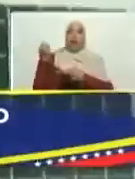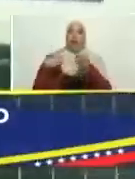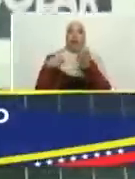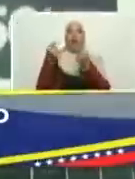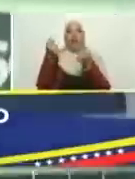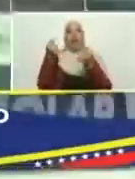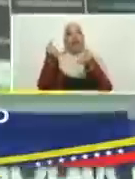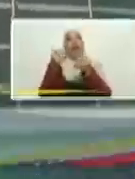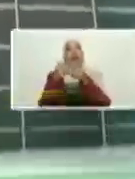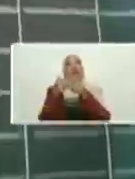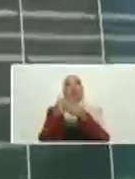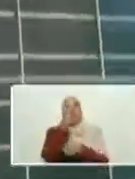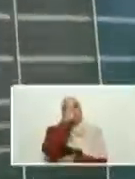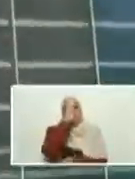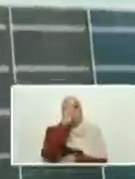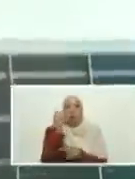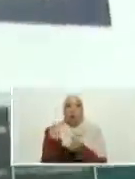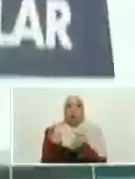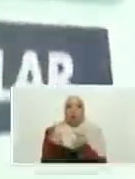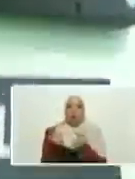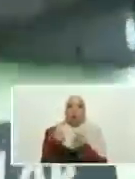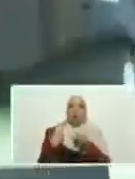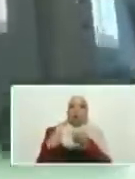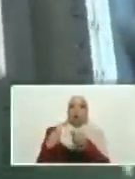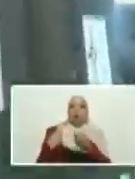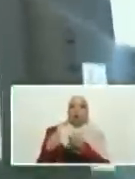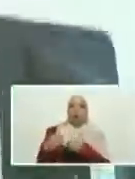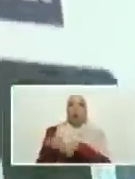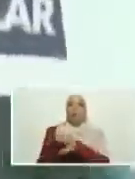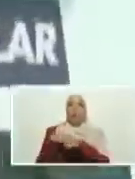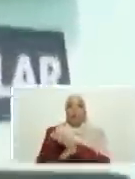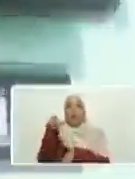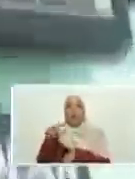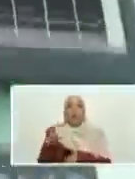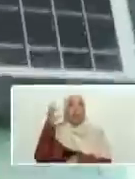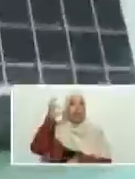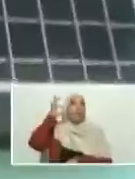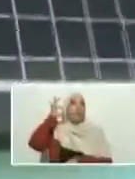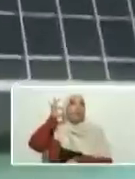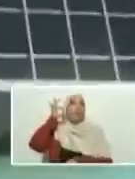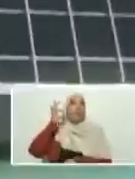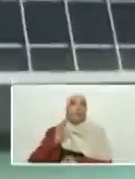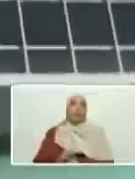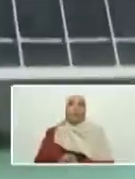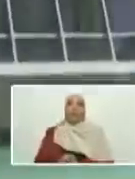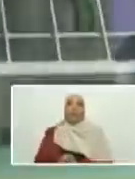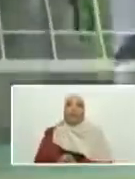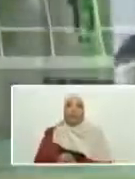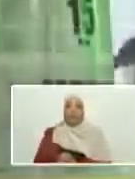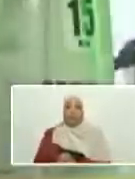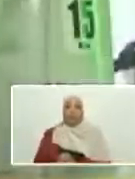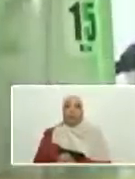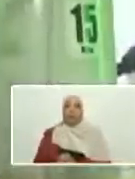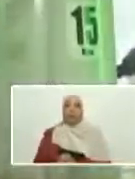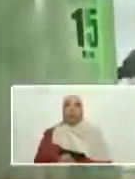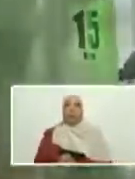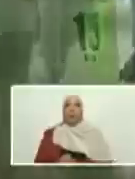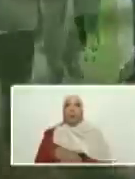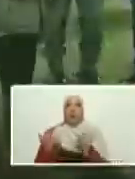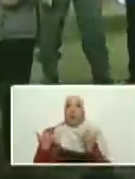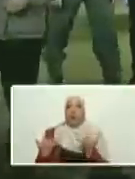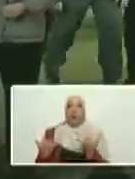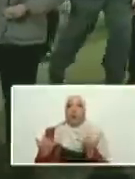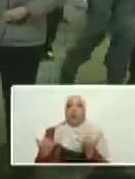Finanzas. Bueno, aquí tenemos a la ministra de Finanzas, compañera Delcy Rodríguez,